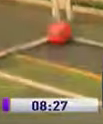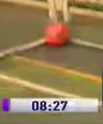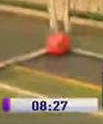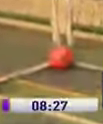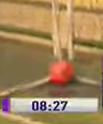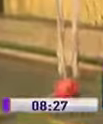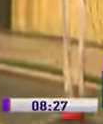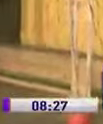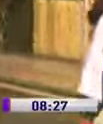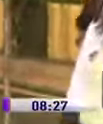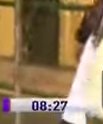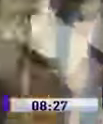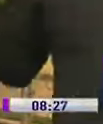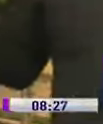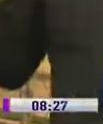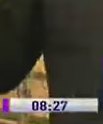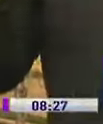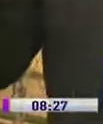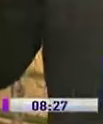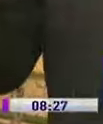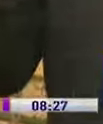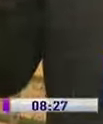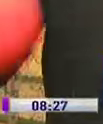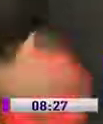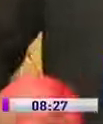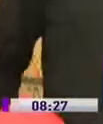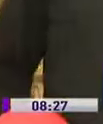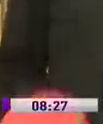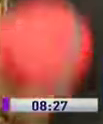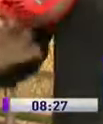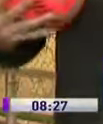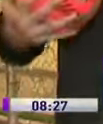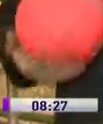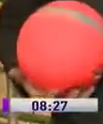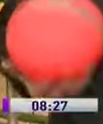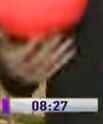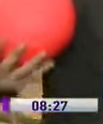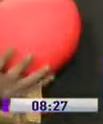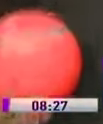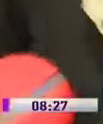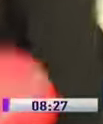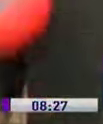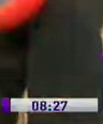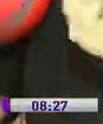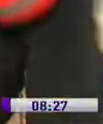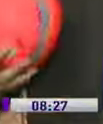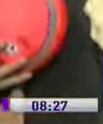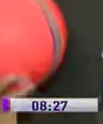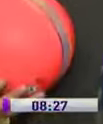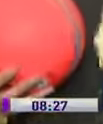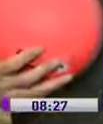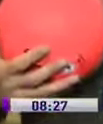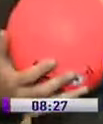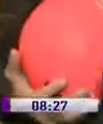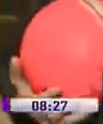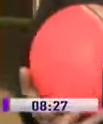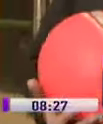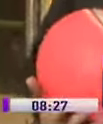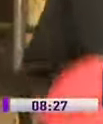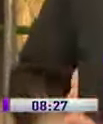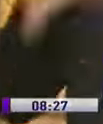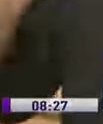Ni la vi, querido. Flaco, tú empezaste como centrodelantero. Sí, siempre. Luego retrocediste un poquito más para la mitad de cancha. Cuando no